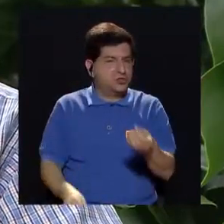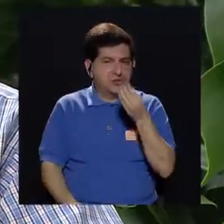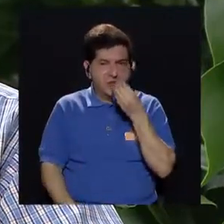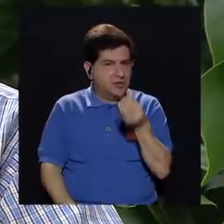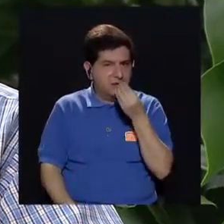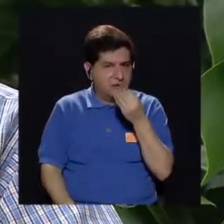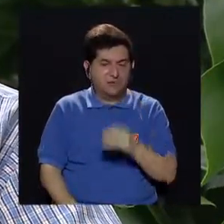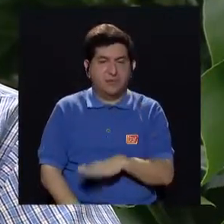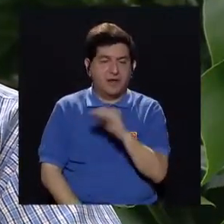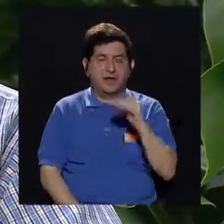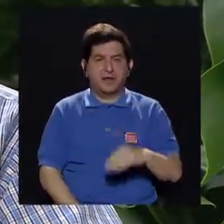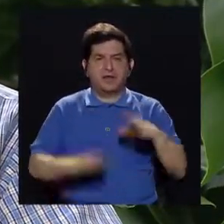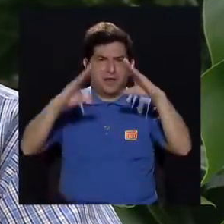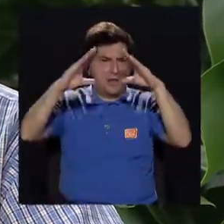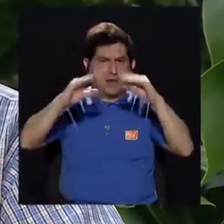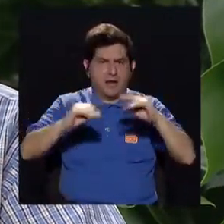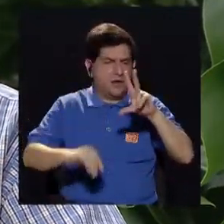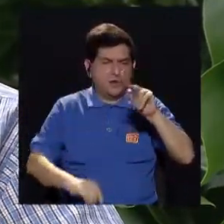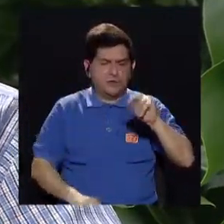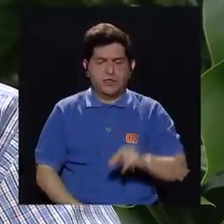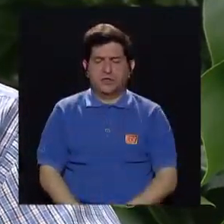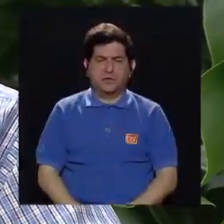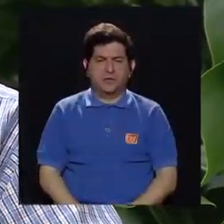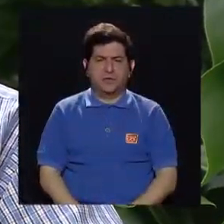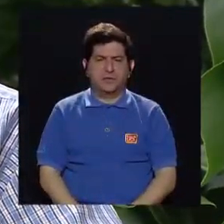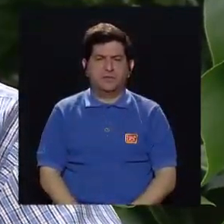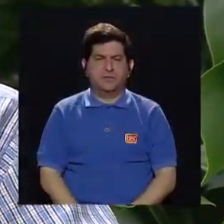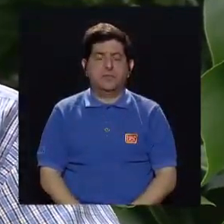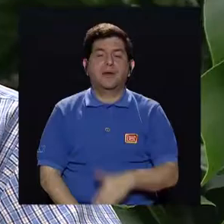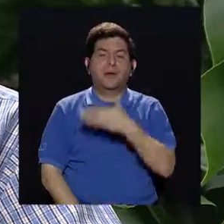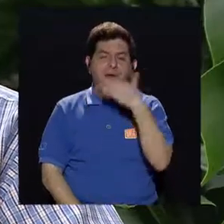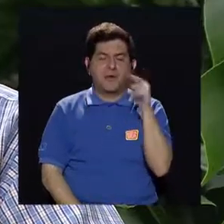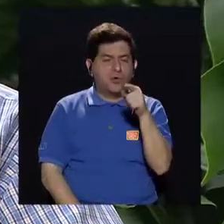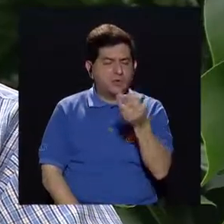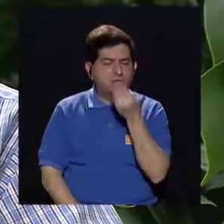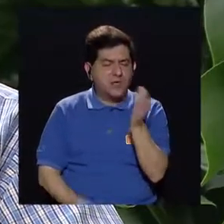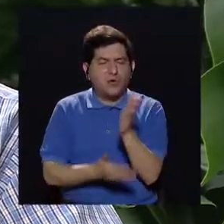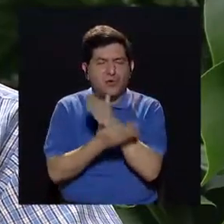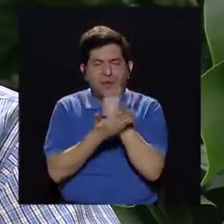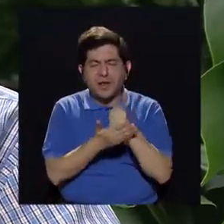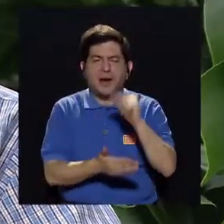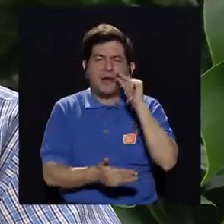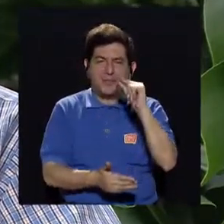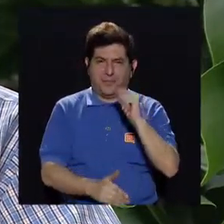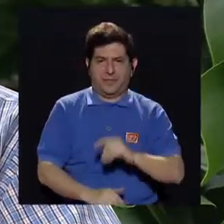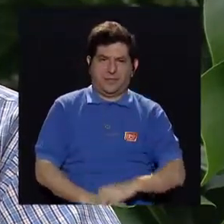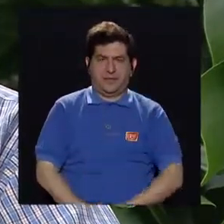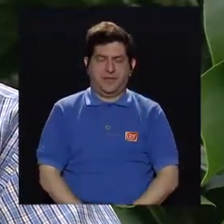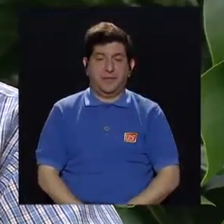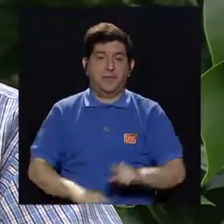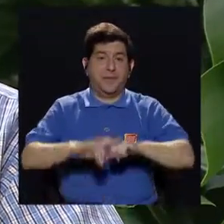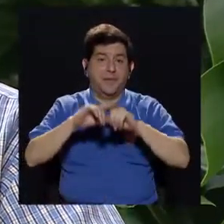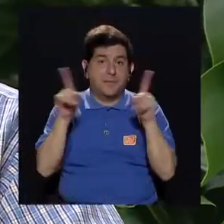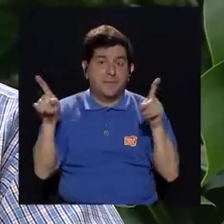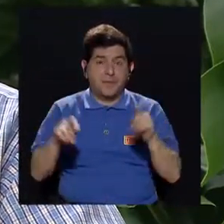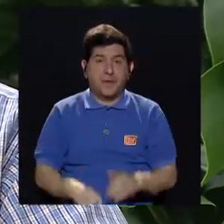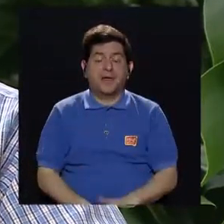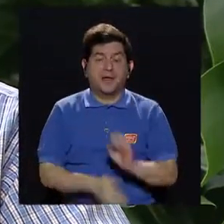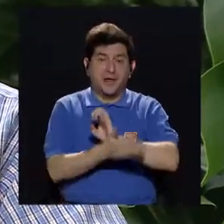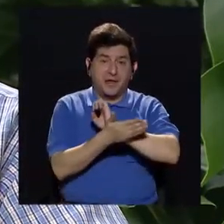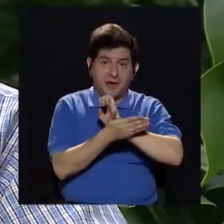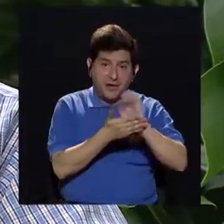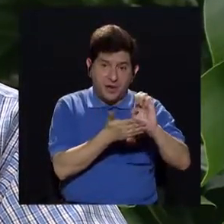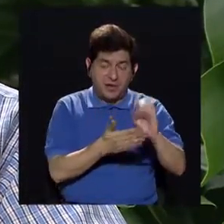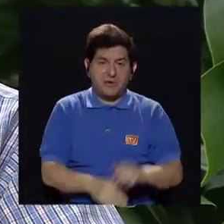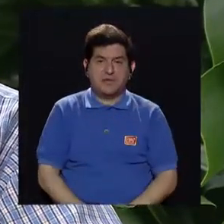¿verdad? Y tampoco en horas de la noche, como no he comido, no he almorzado, no voy a correr tampoco, ¿verdad? Mejor comas algo, una cenita, una merienda, ¿verdad? Pero si se puede